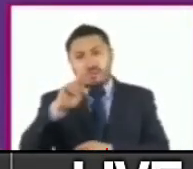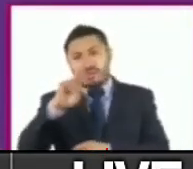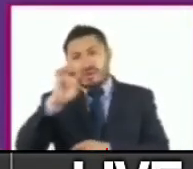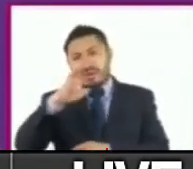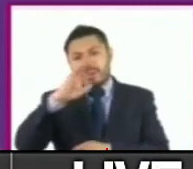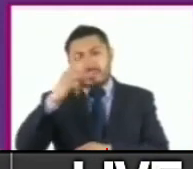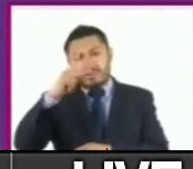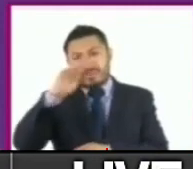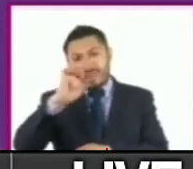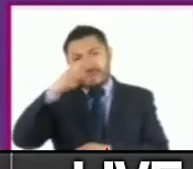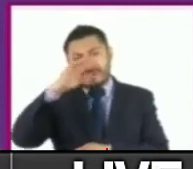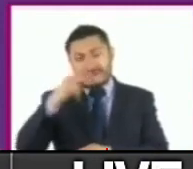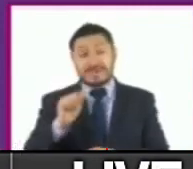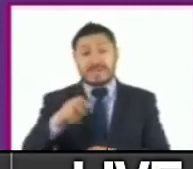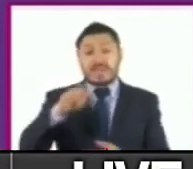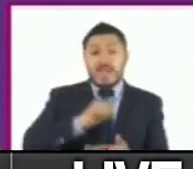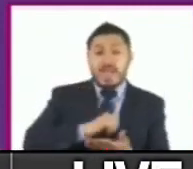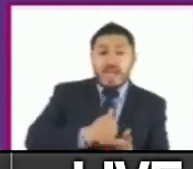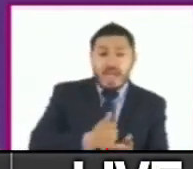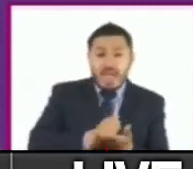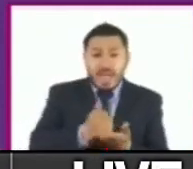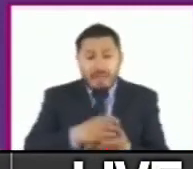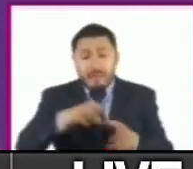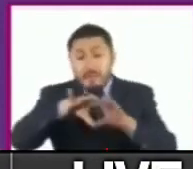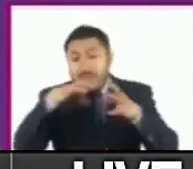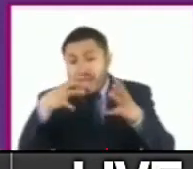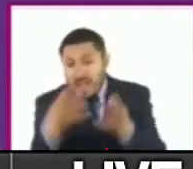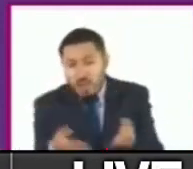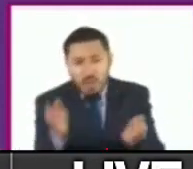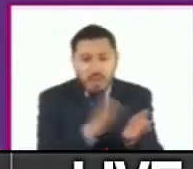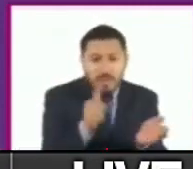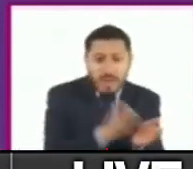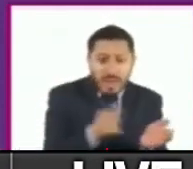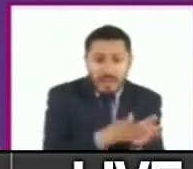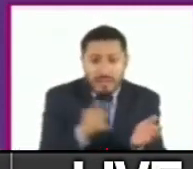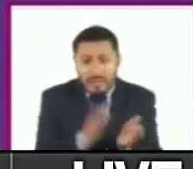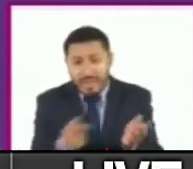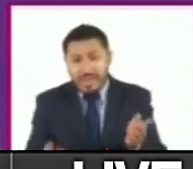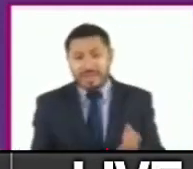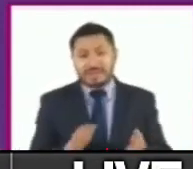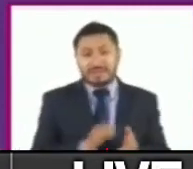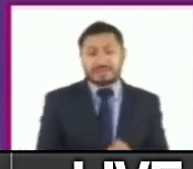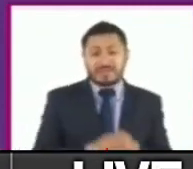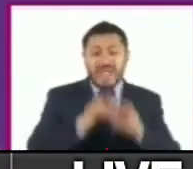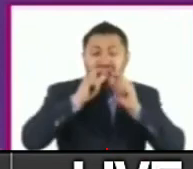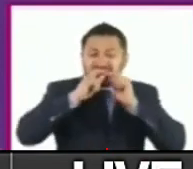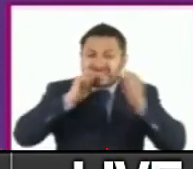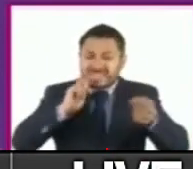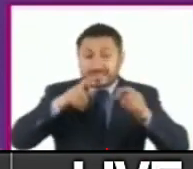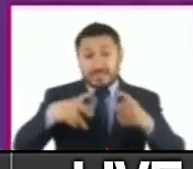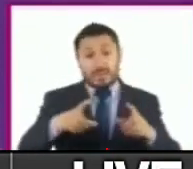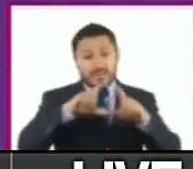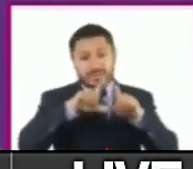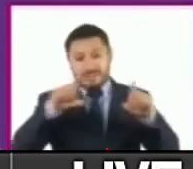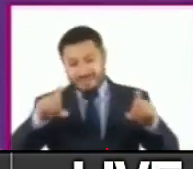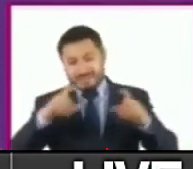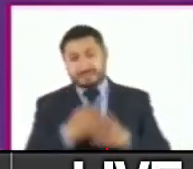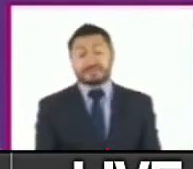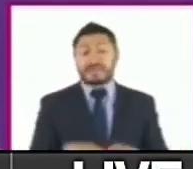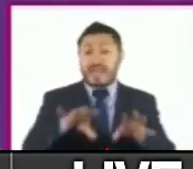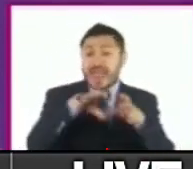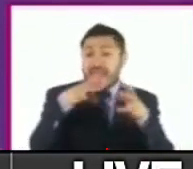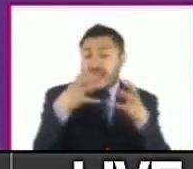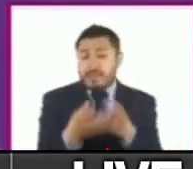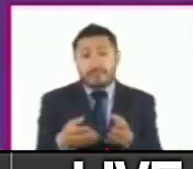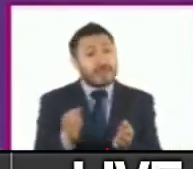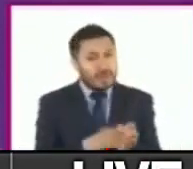una botella de plástico de medio litro, periódico suficiente, cinta adhesiva, una pelota hecha de